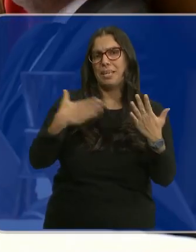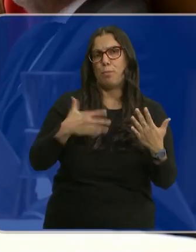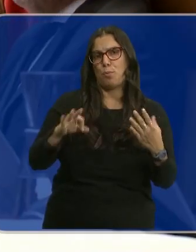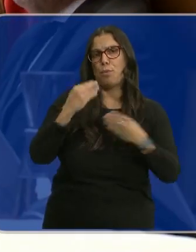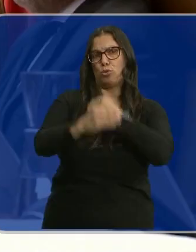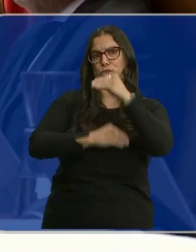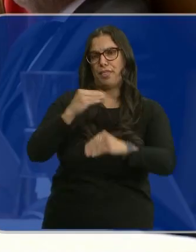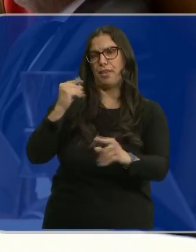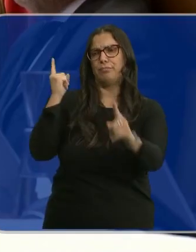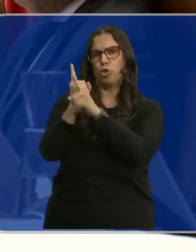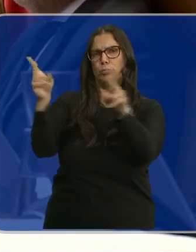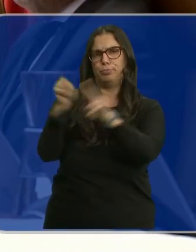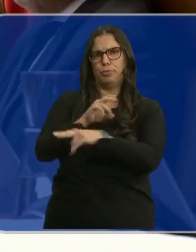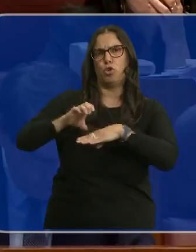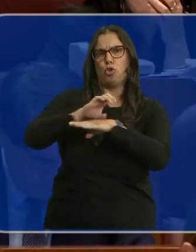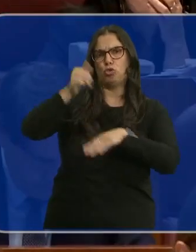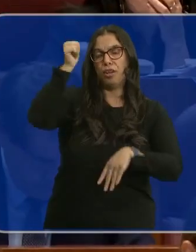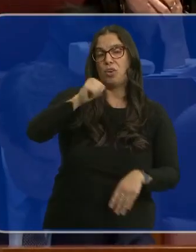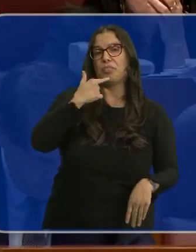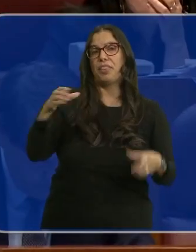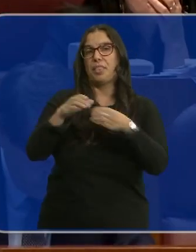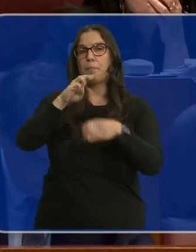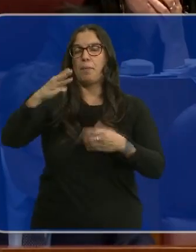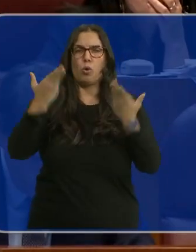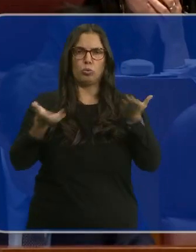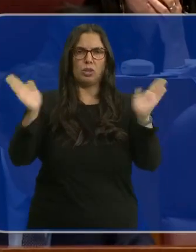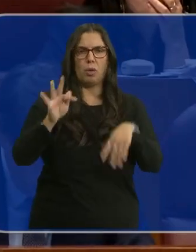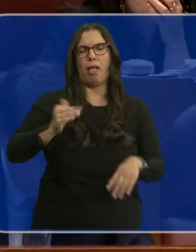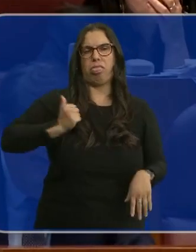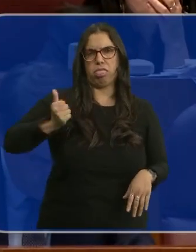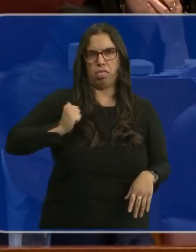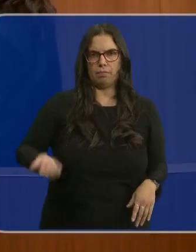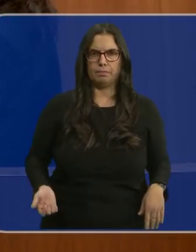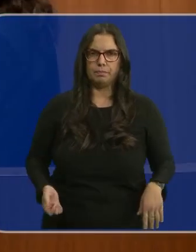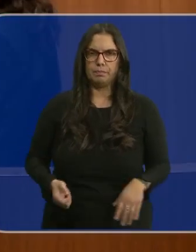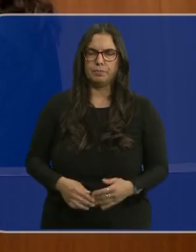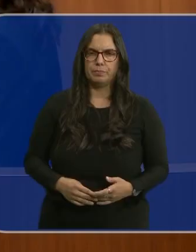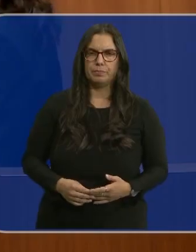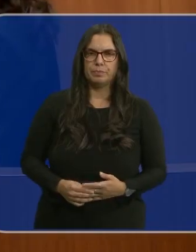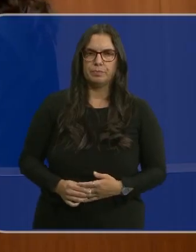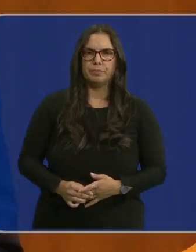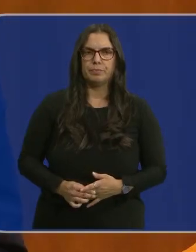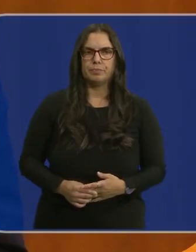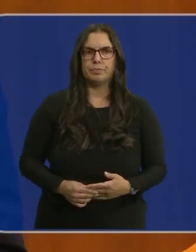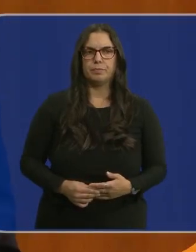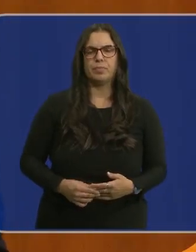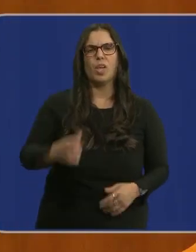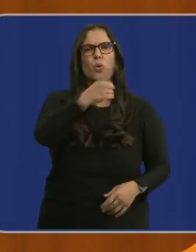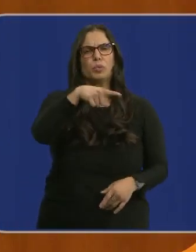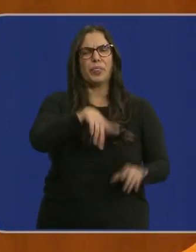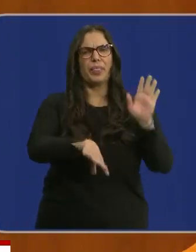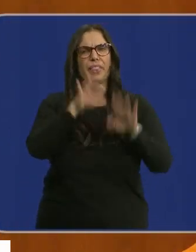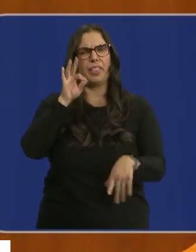podían hacer, mientras el PP la ha calificado de injusta y oportunista. Han decidido